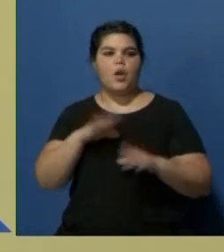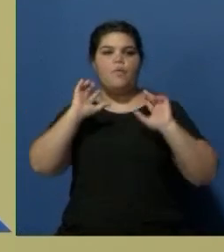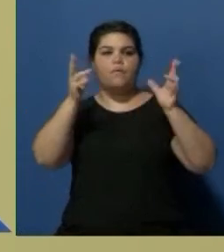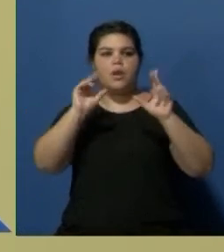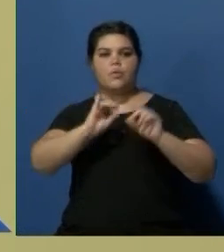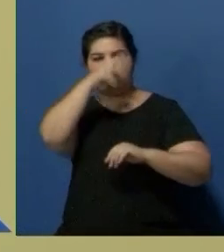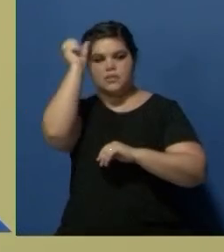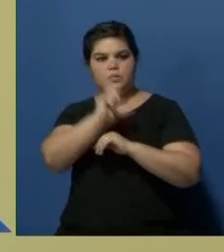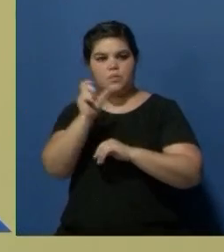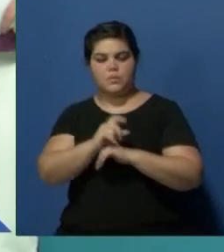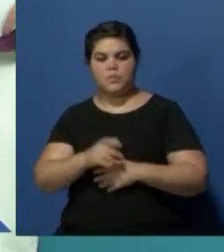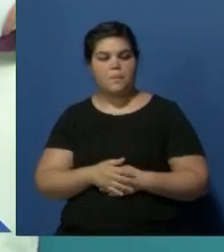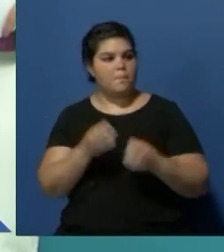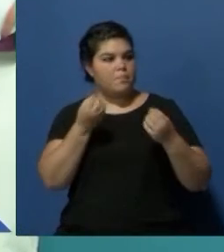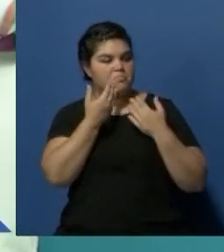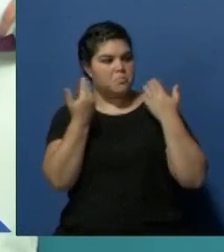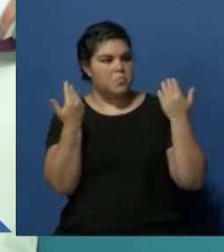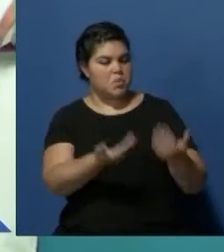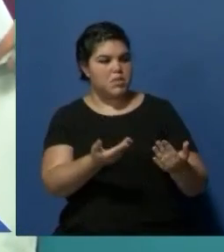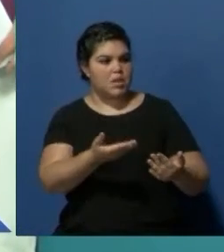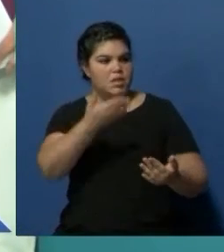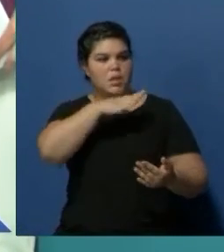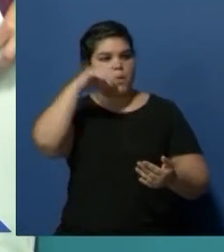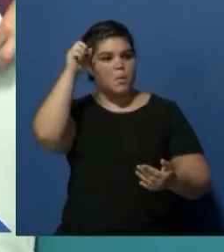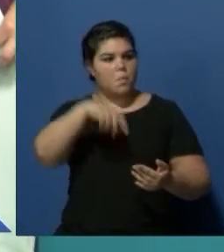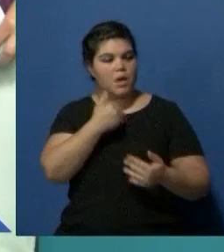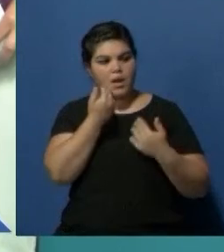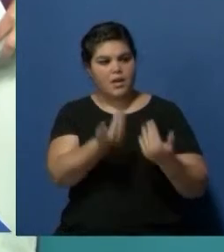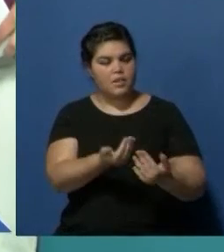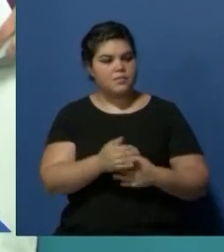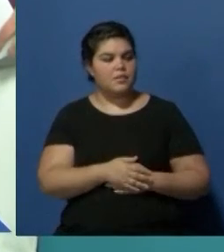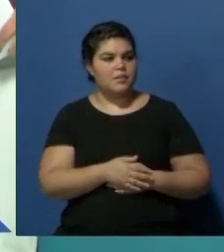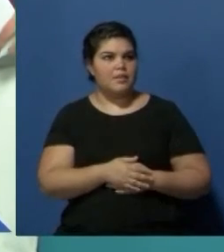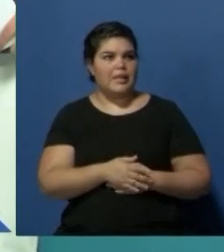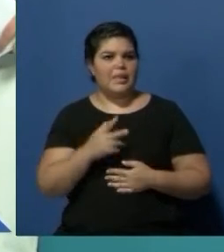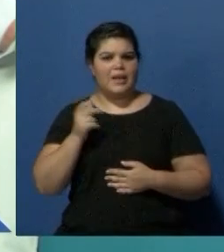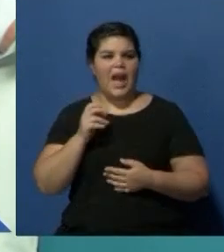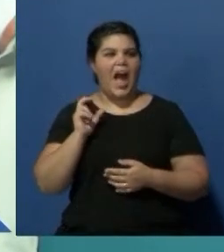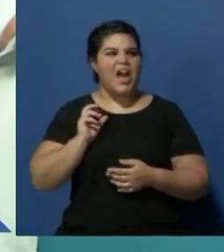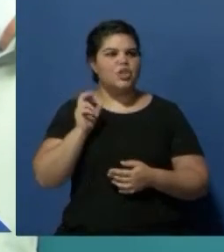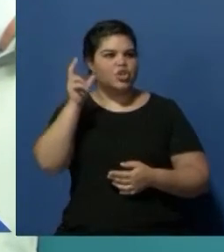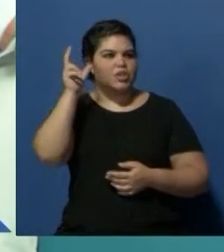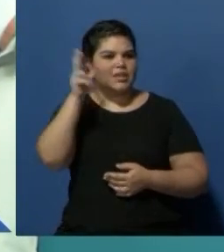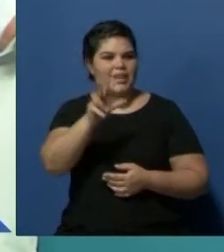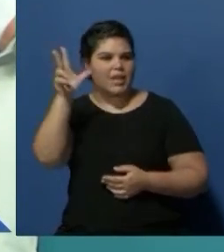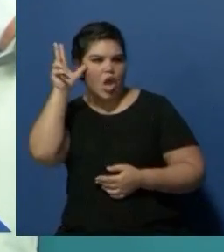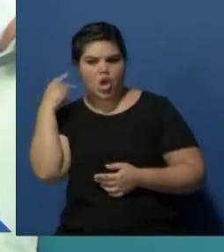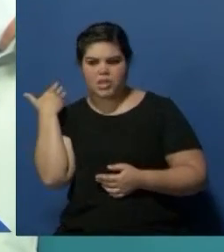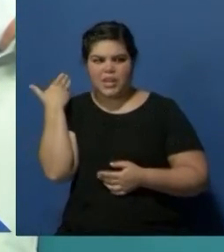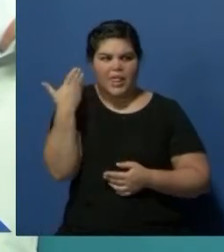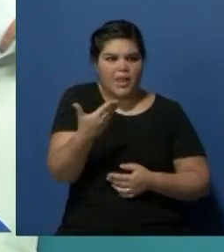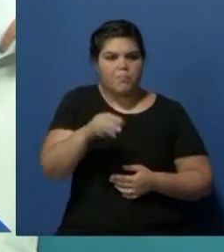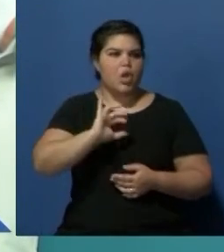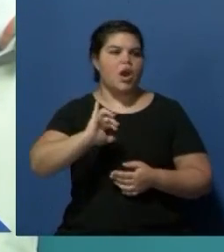Nacional de Cuyo. Bueno, muchas gracias, Juan Pablo, y la verdad que me imagino que amargo esperar 38 años, pero la verdad que mucho más dulce la victoria en